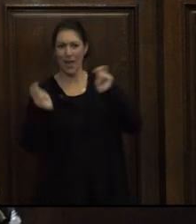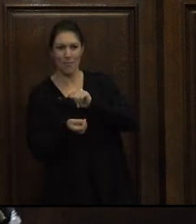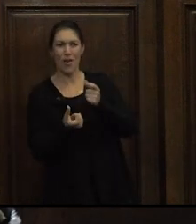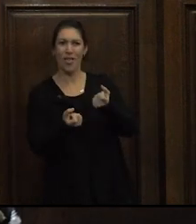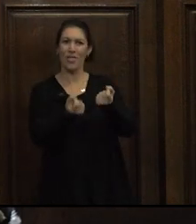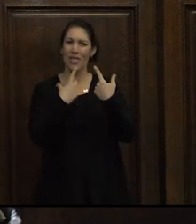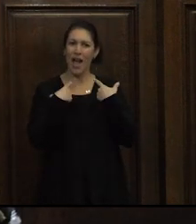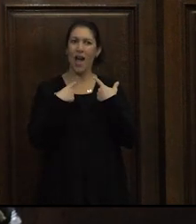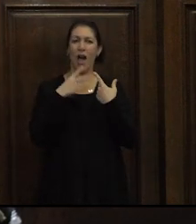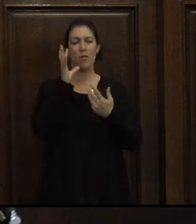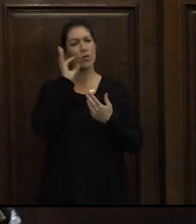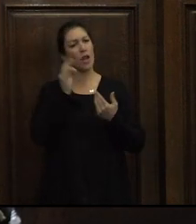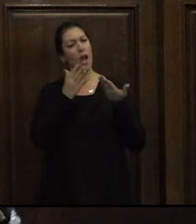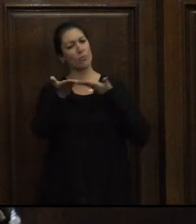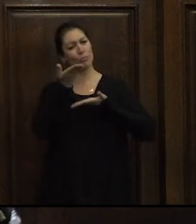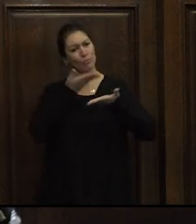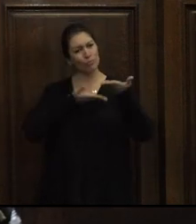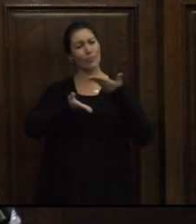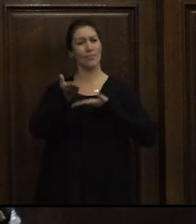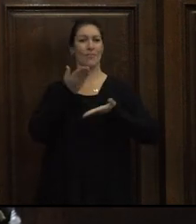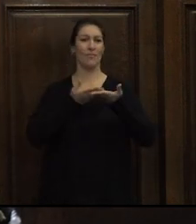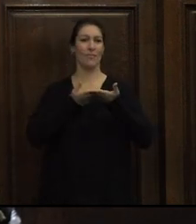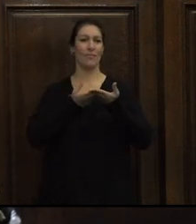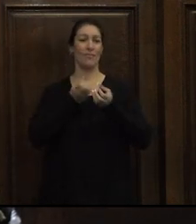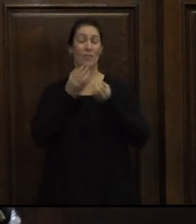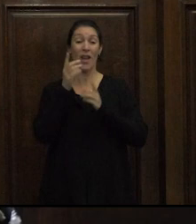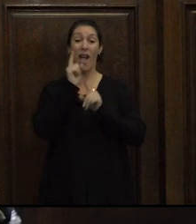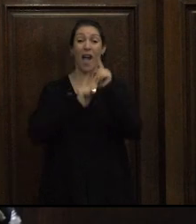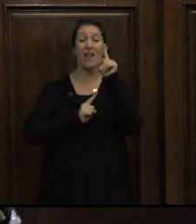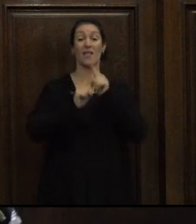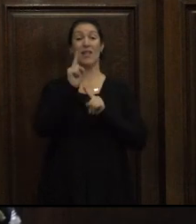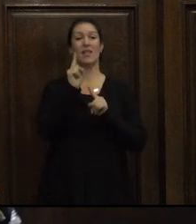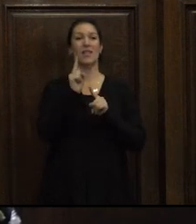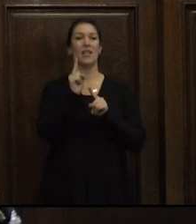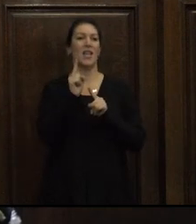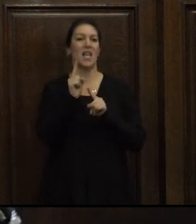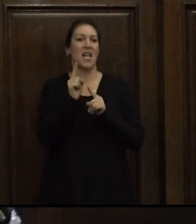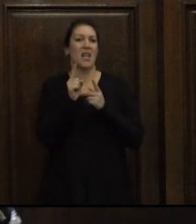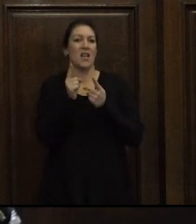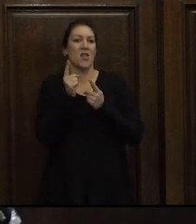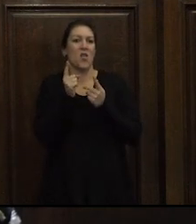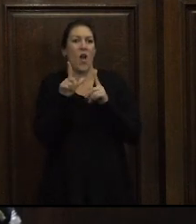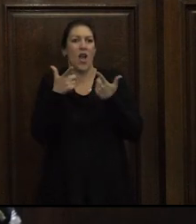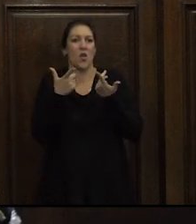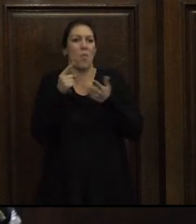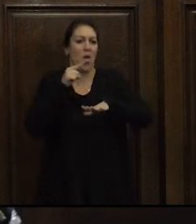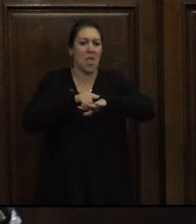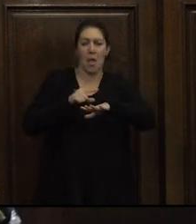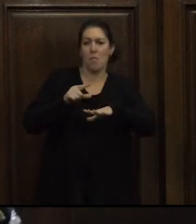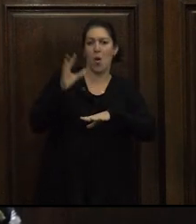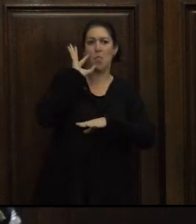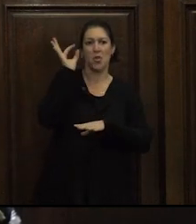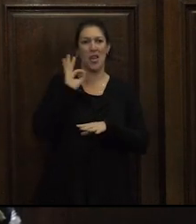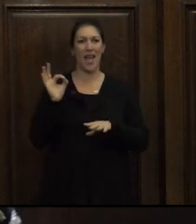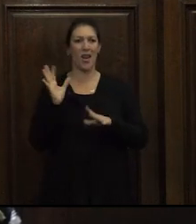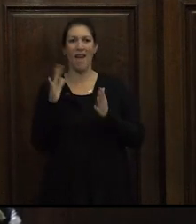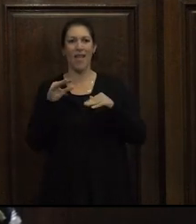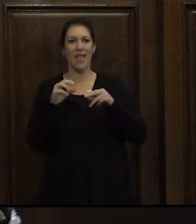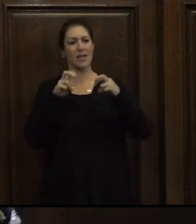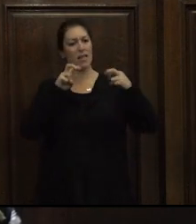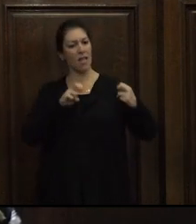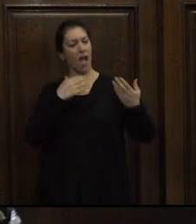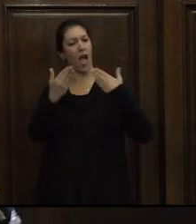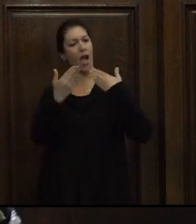dialogar, hasta nos hace dialogar a aquellos que no dialogamos porque no teníamos oportunidad o no nos dábamos